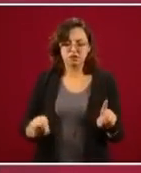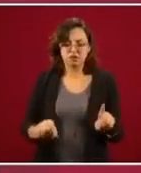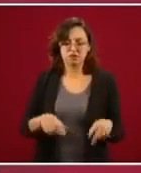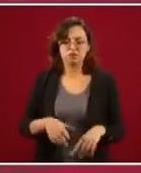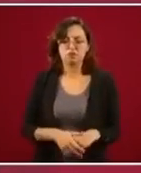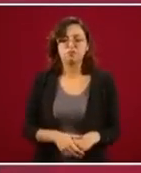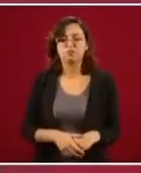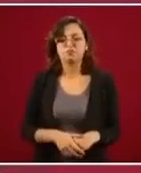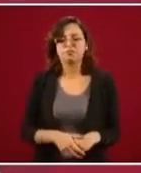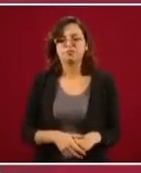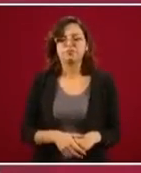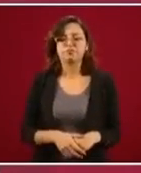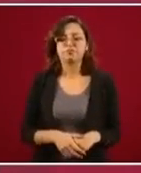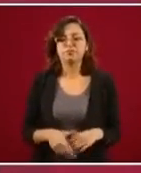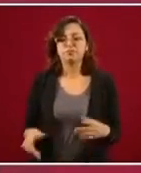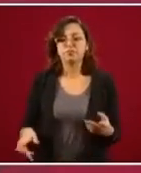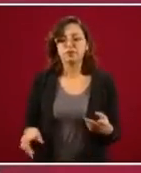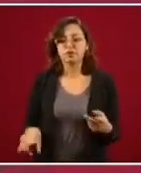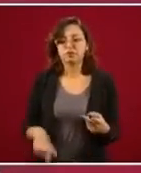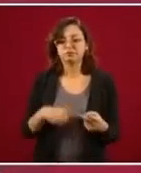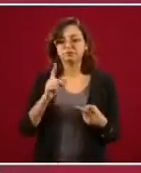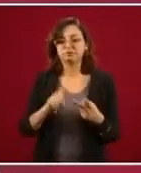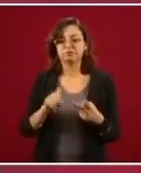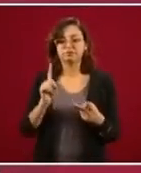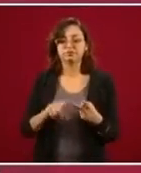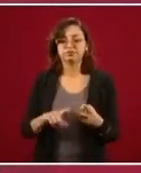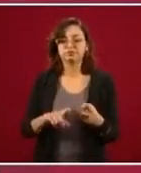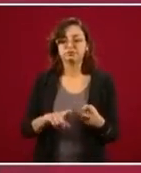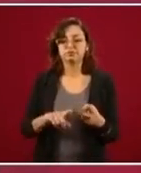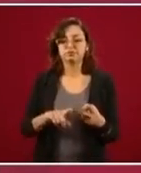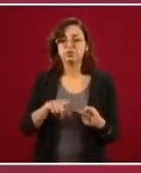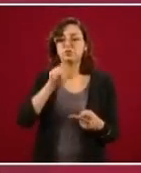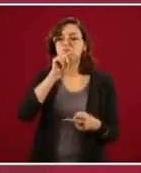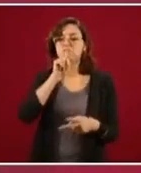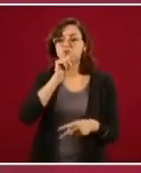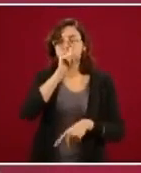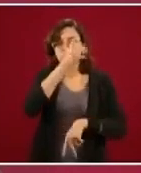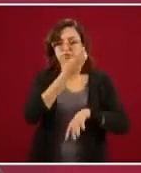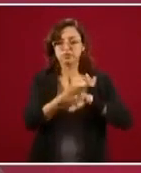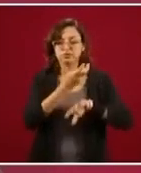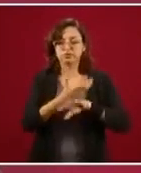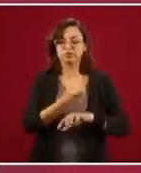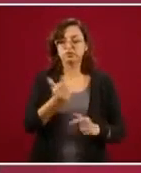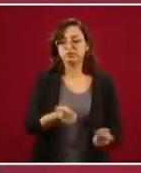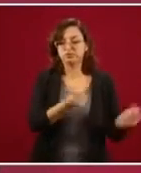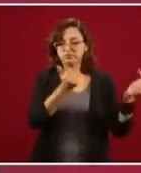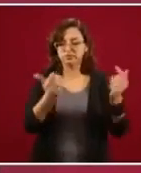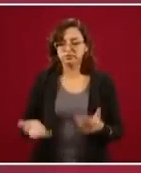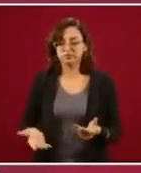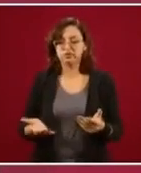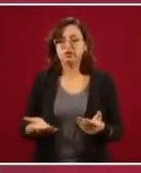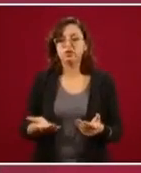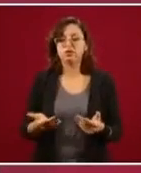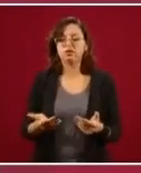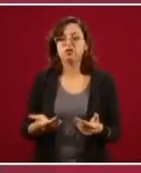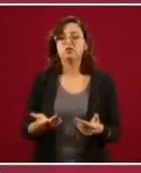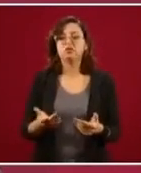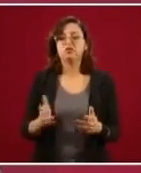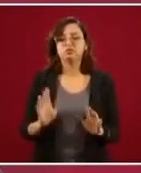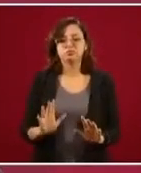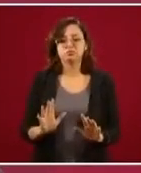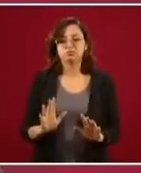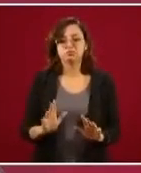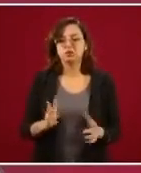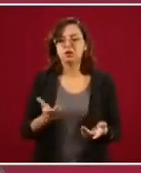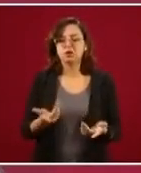segundo elemento que comentamos son las importaciones de pollo de Estados Unidos, que esas importaciones se realizan a México libres